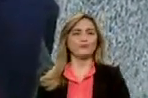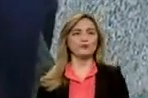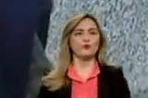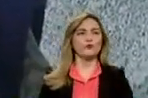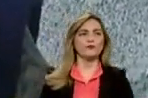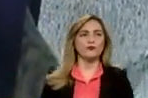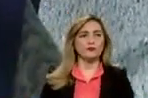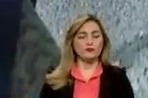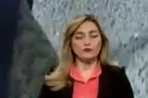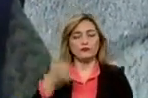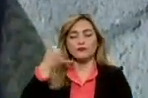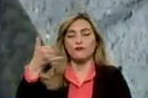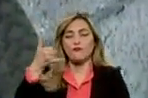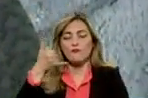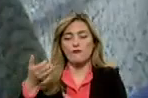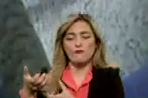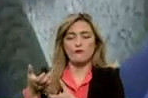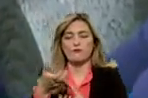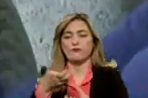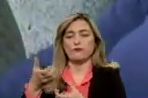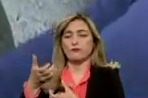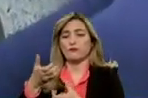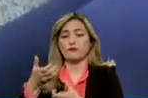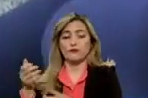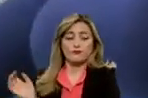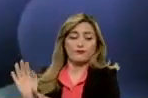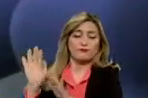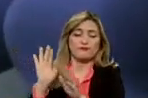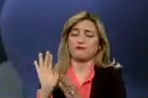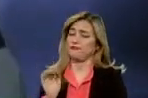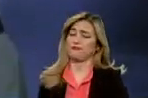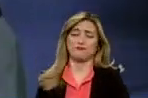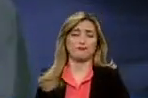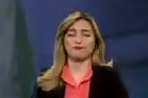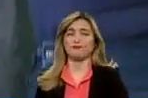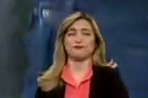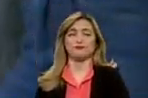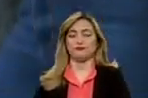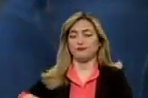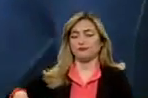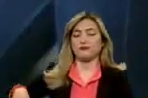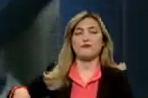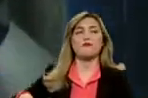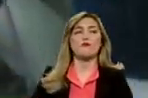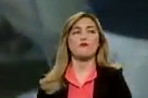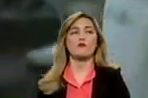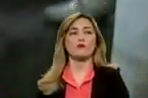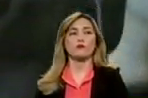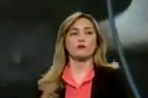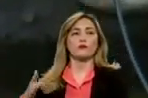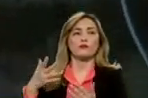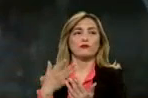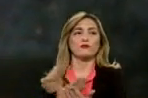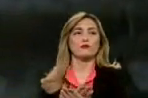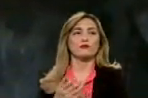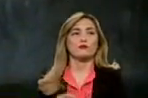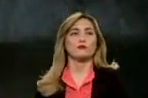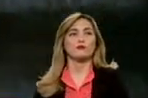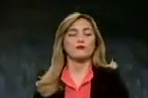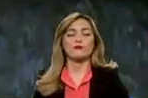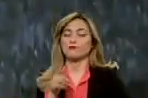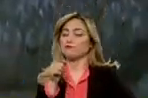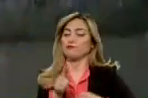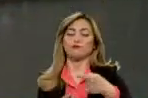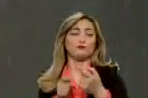se llamaba a los bomberos, tampoco venían, vinieron muy tarde. Cuando llegaron y dijeron que no